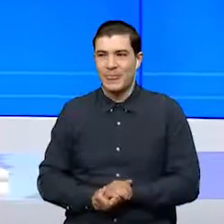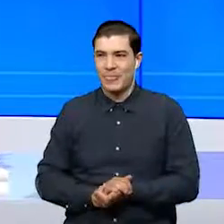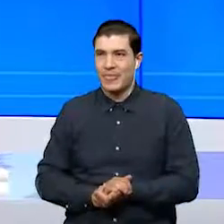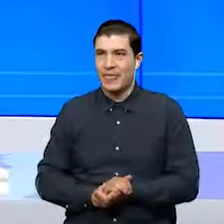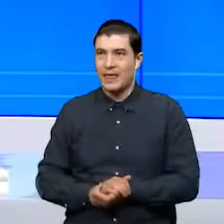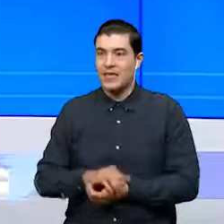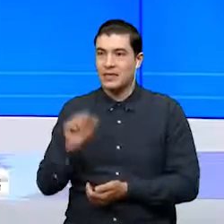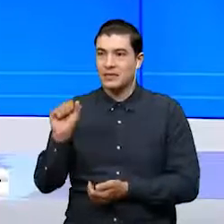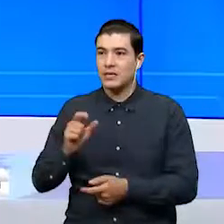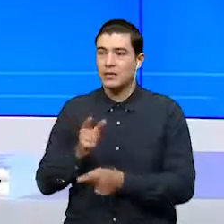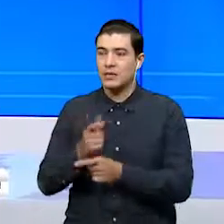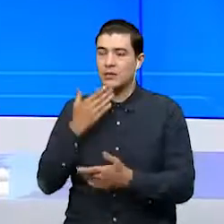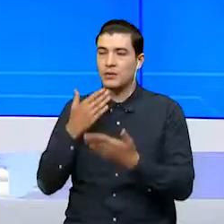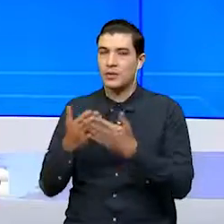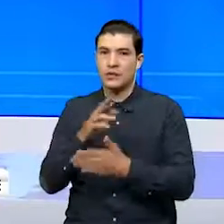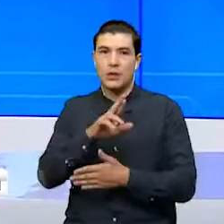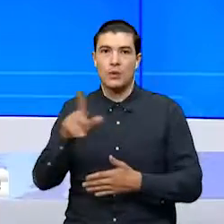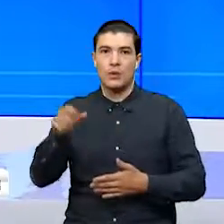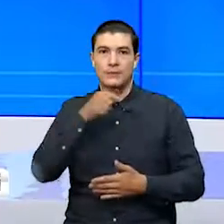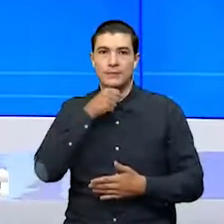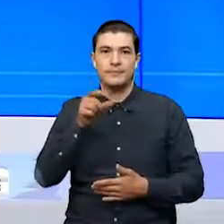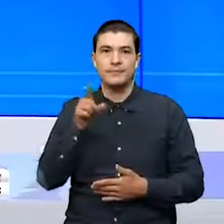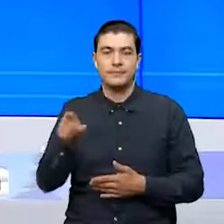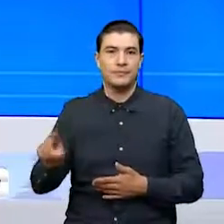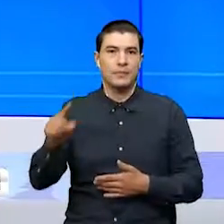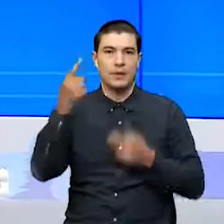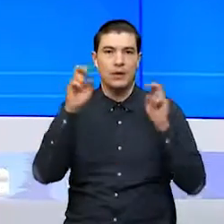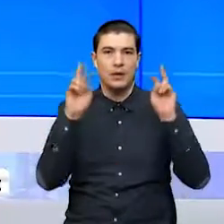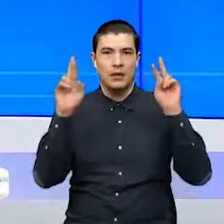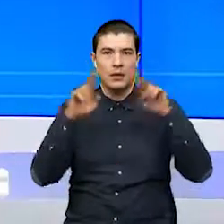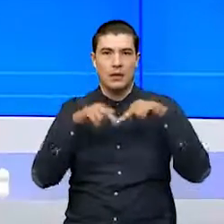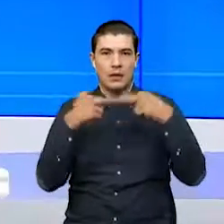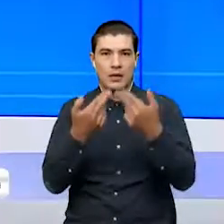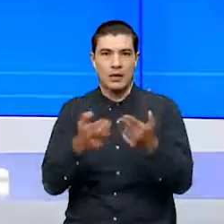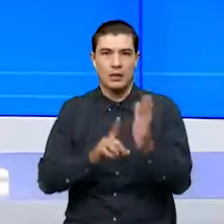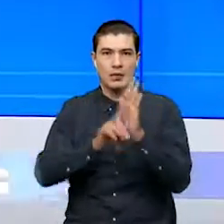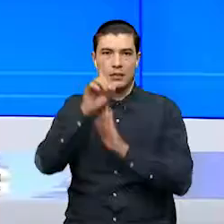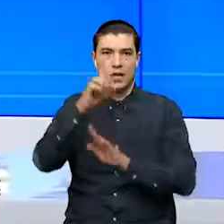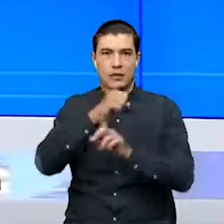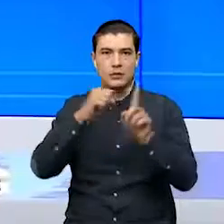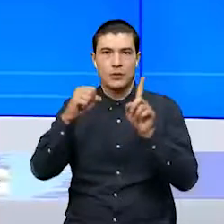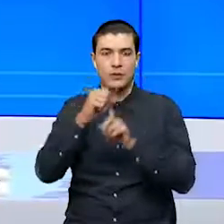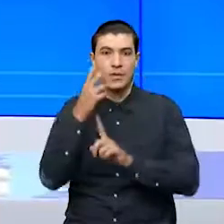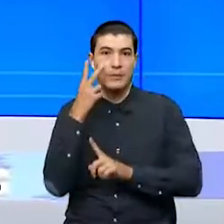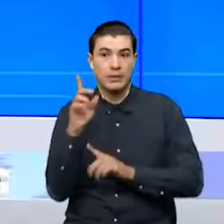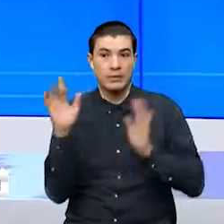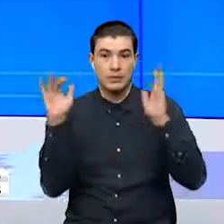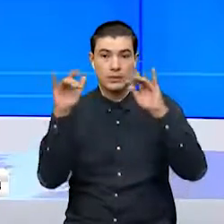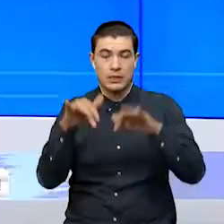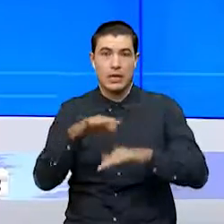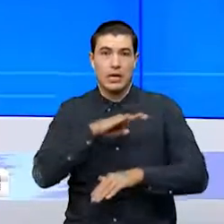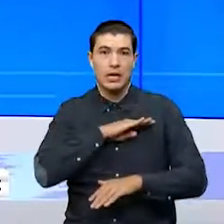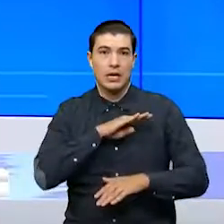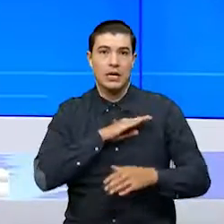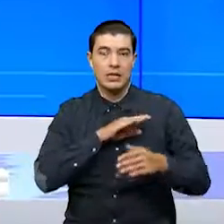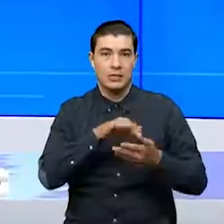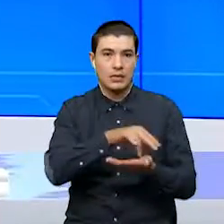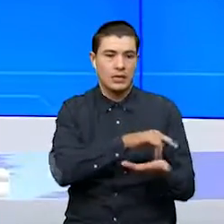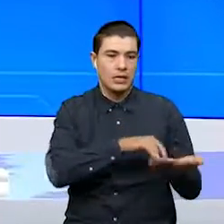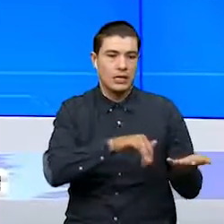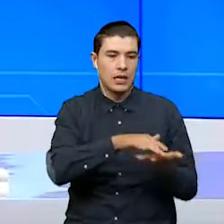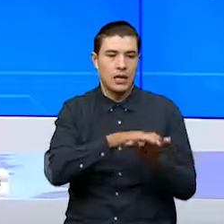otras noticias se desarrolló la primera sesión del consejo departamental de desarrollo social en donde hicieron presencia los alcaldes de santander